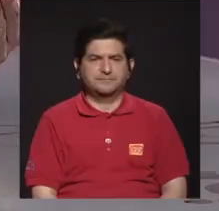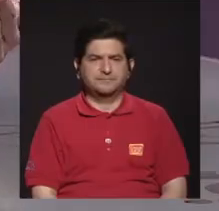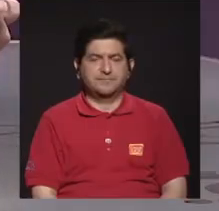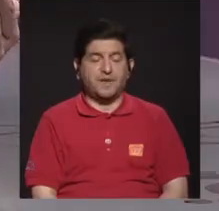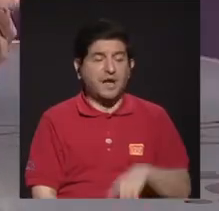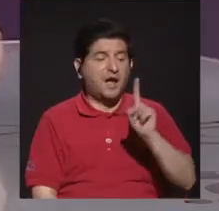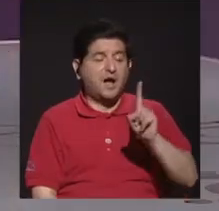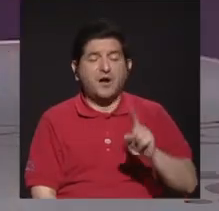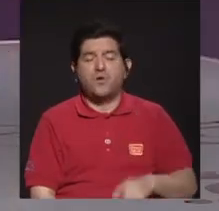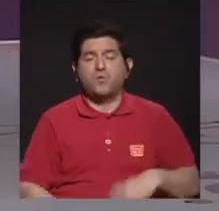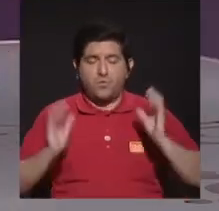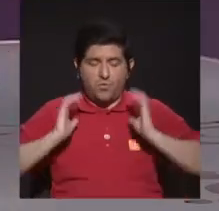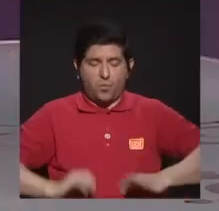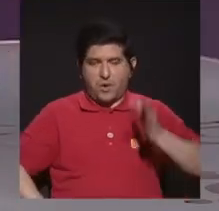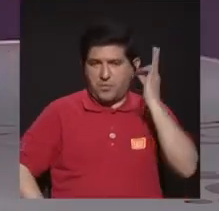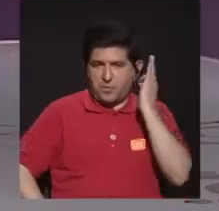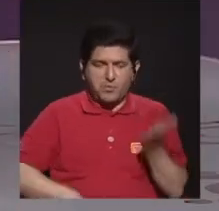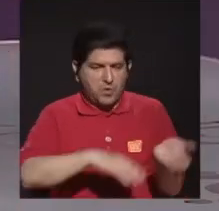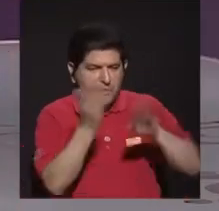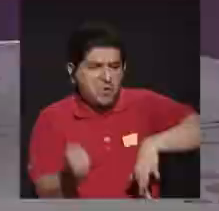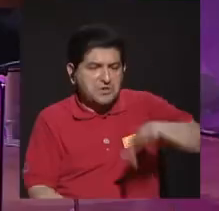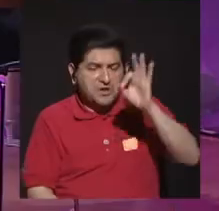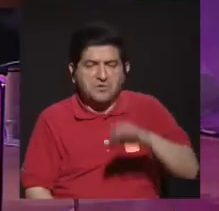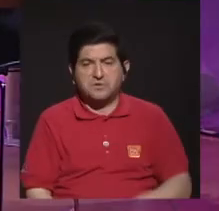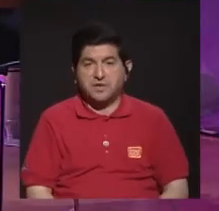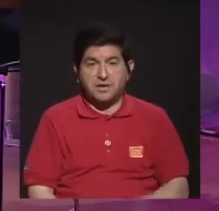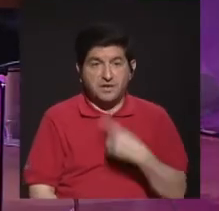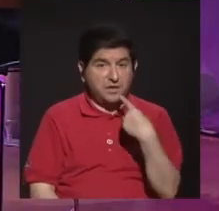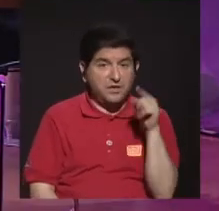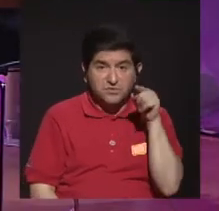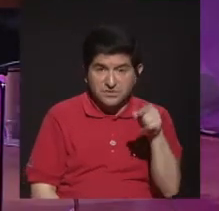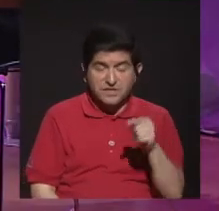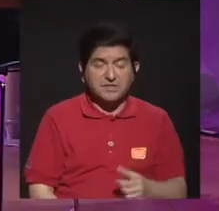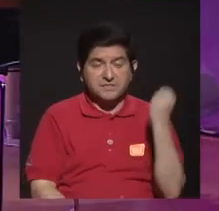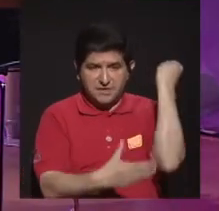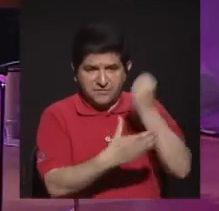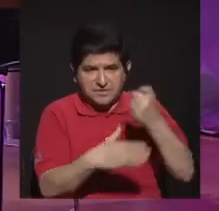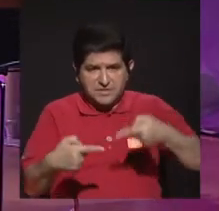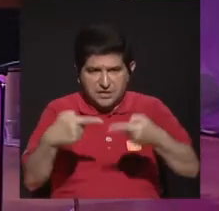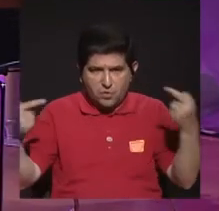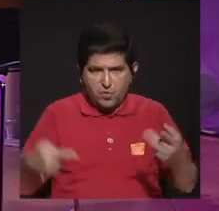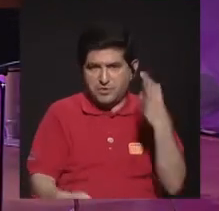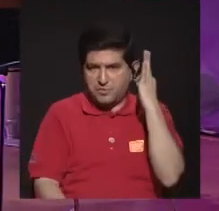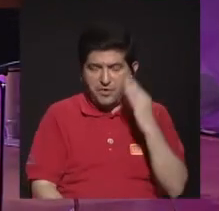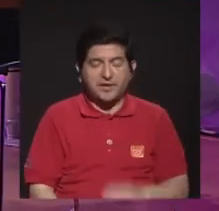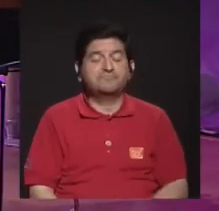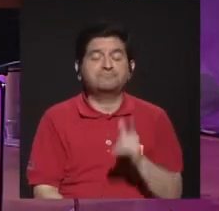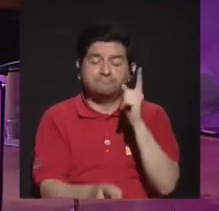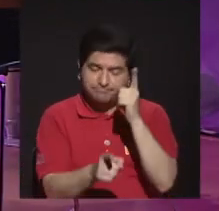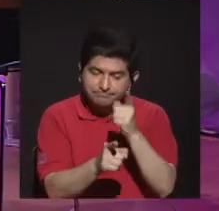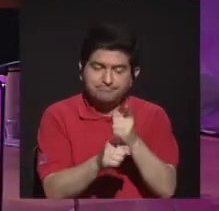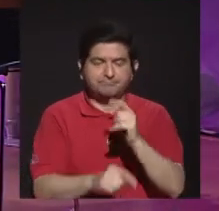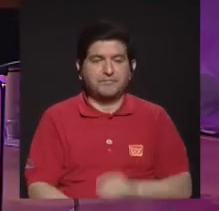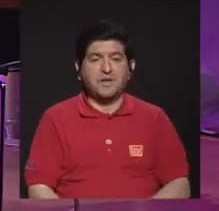cuerpo de mujer muerta, ¿no? Y no, nadie dice que es un femicidio. Exactamente, ¿no?